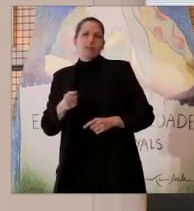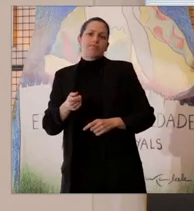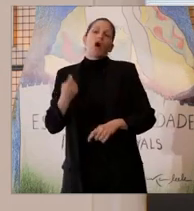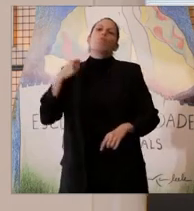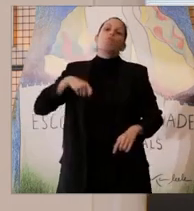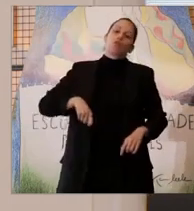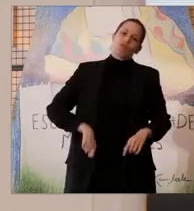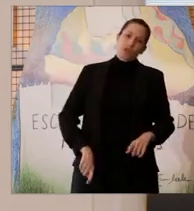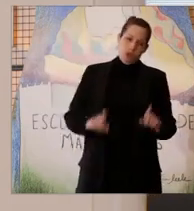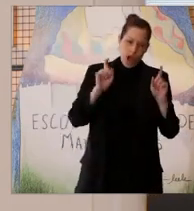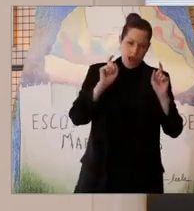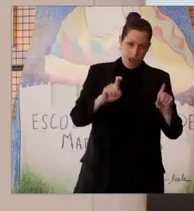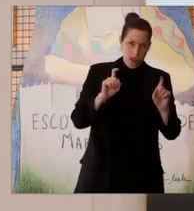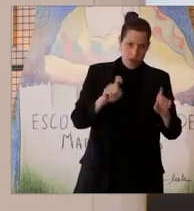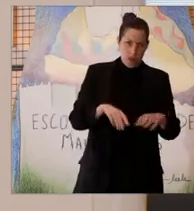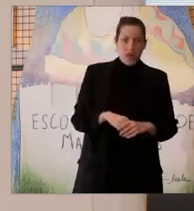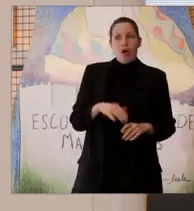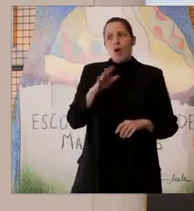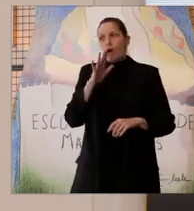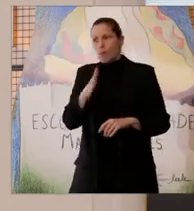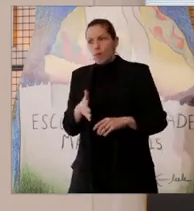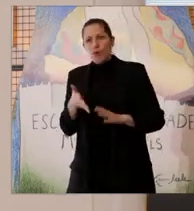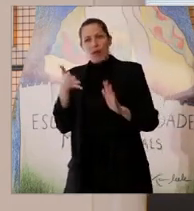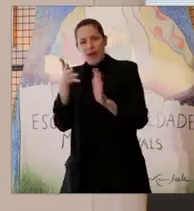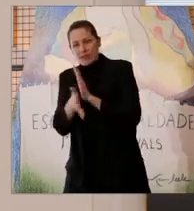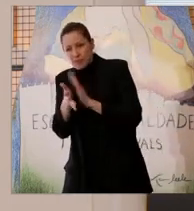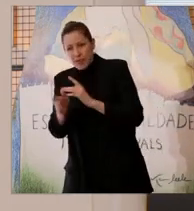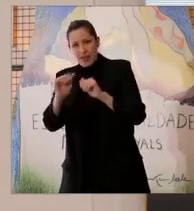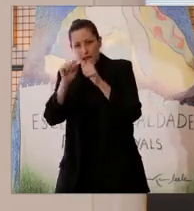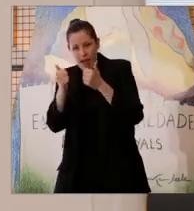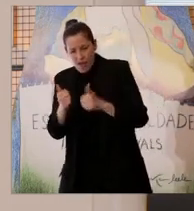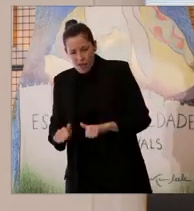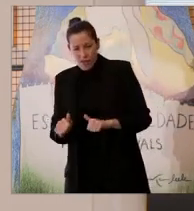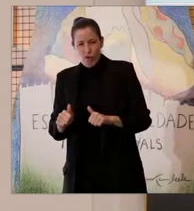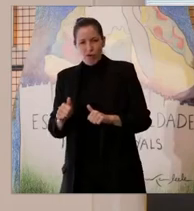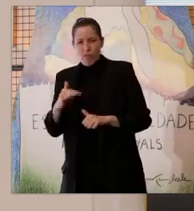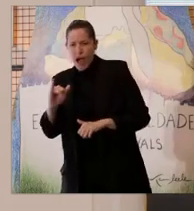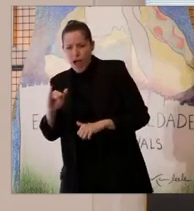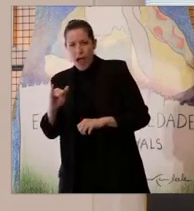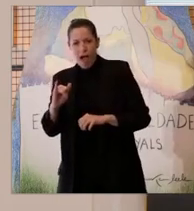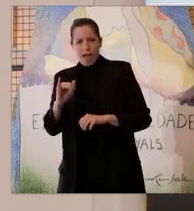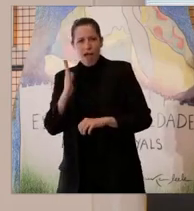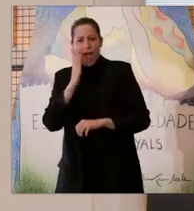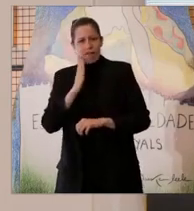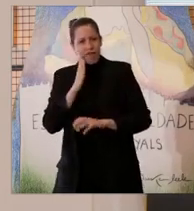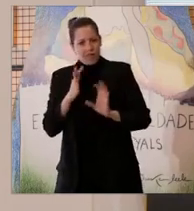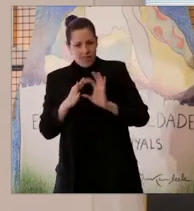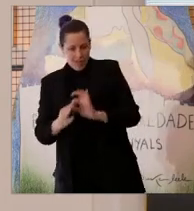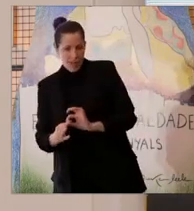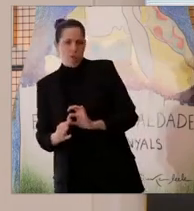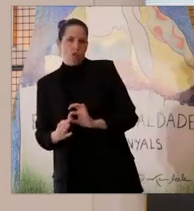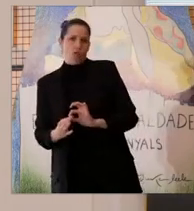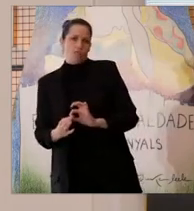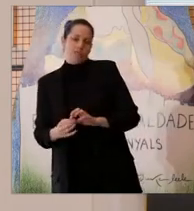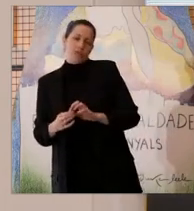no es lo mismo tener vínculos afectivos que no tenerlos Más allá del respeto de una profesora y lo que sea entonces